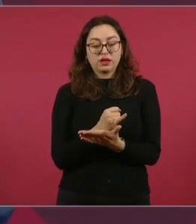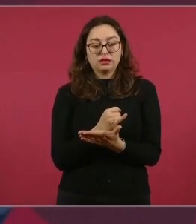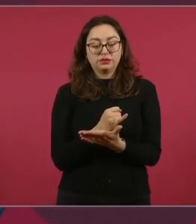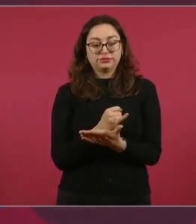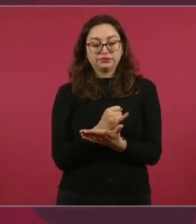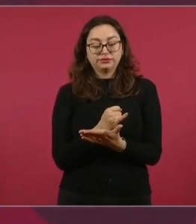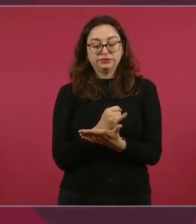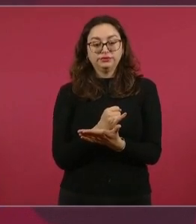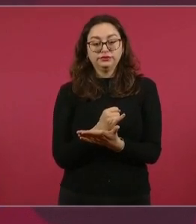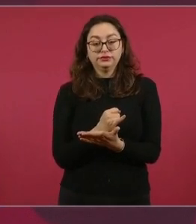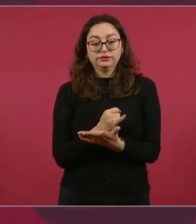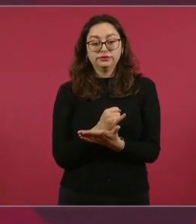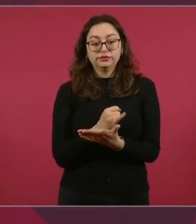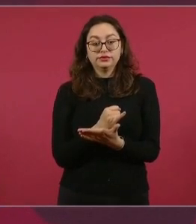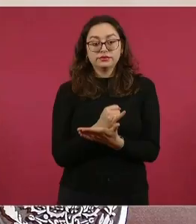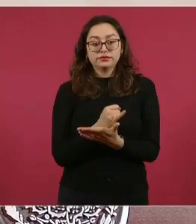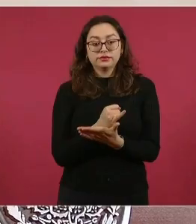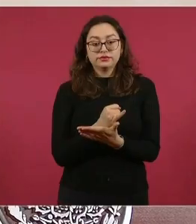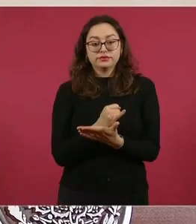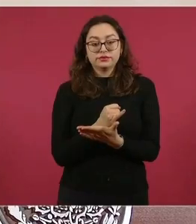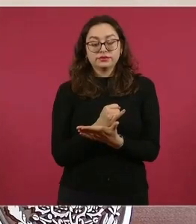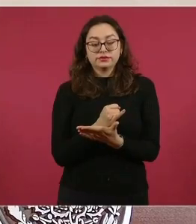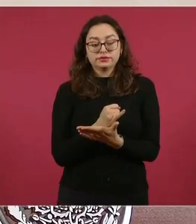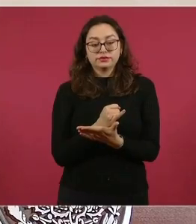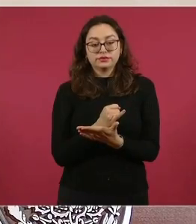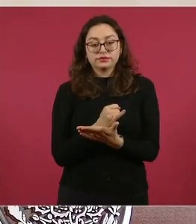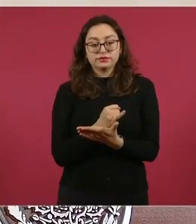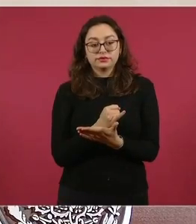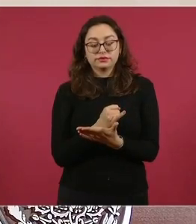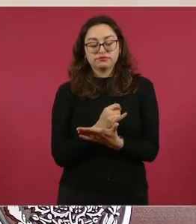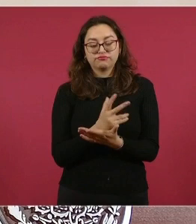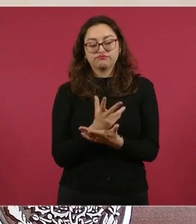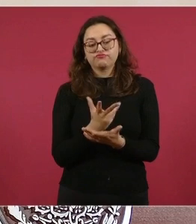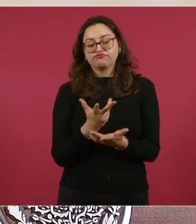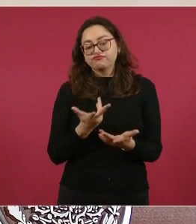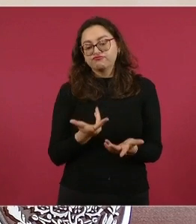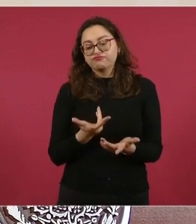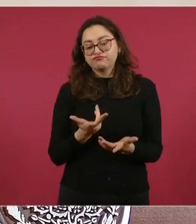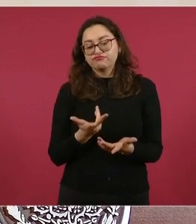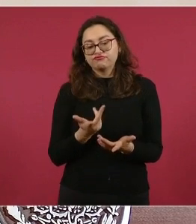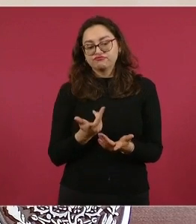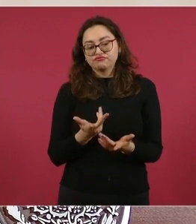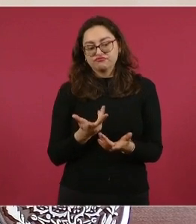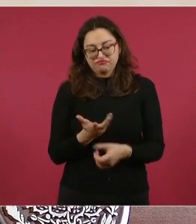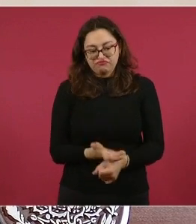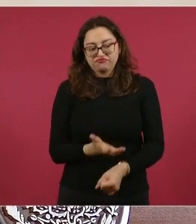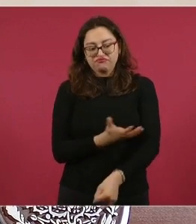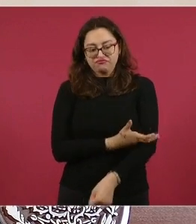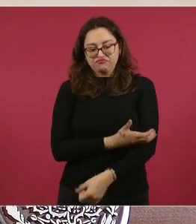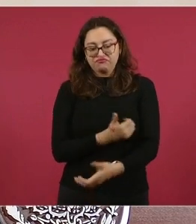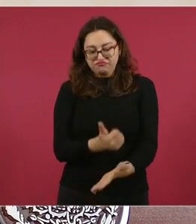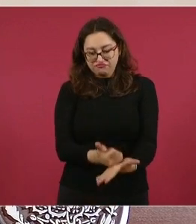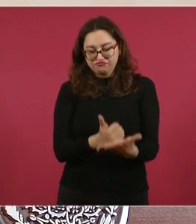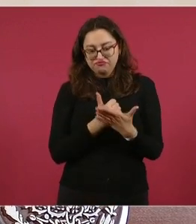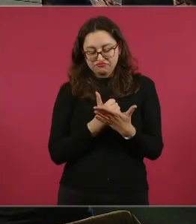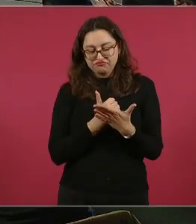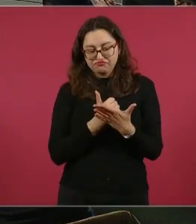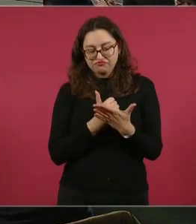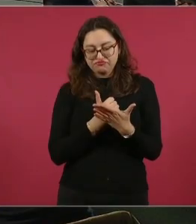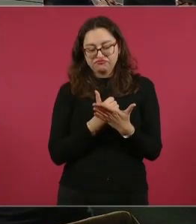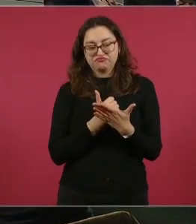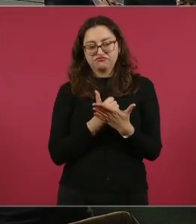el que podía ayudarme en esta nueva etapa